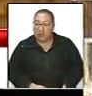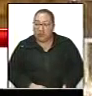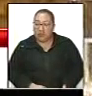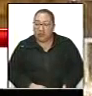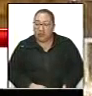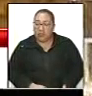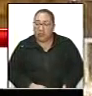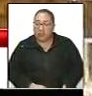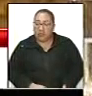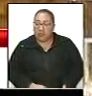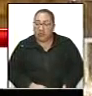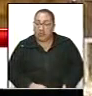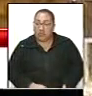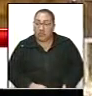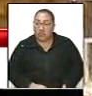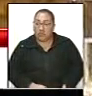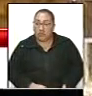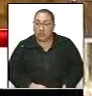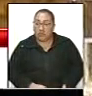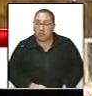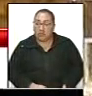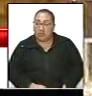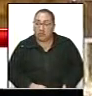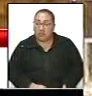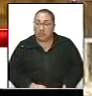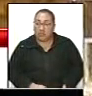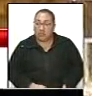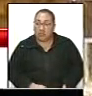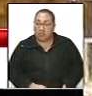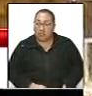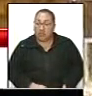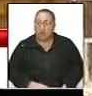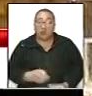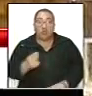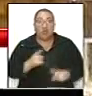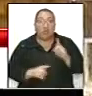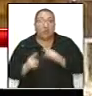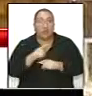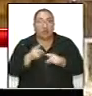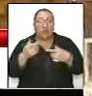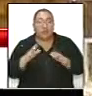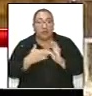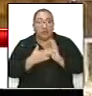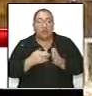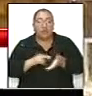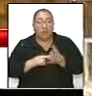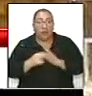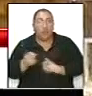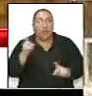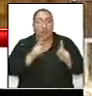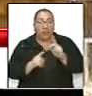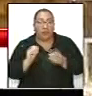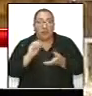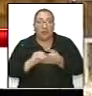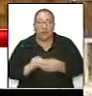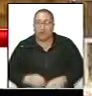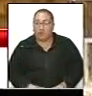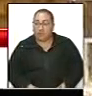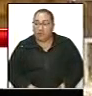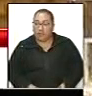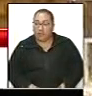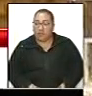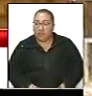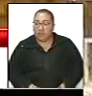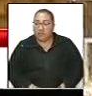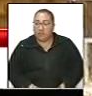universidades negadas. Felizmente, algunas de ellas están reaccionando e incluso están ofreciéndoles tarifas